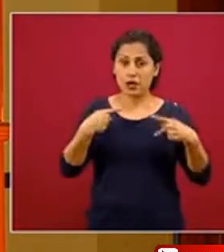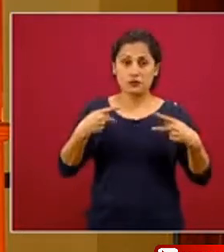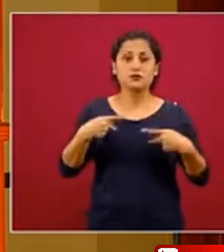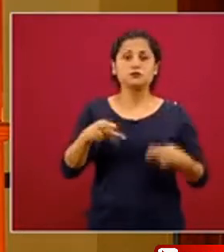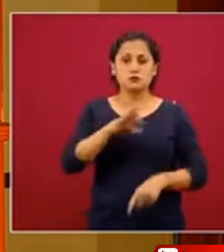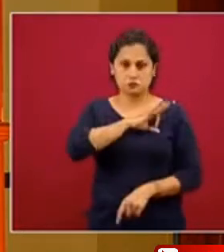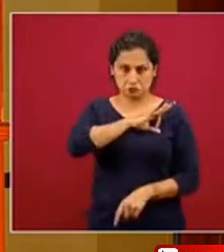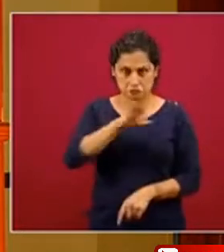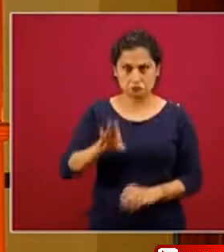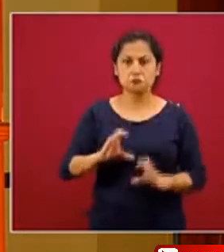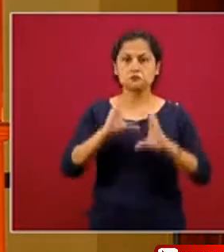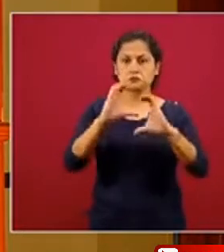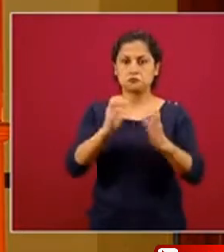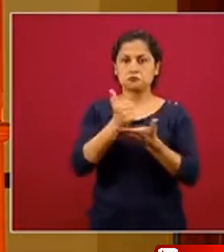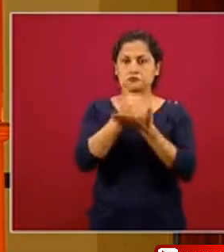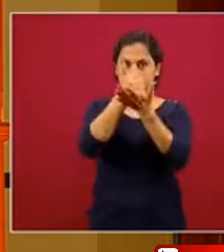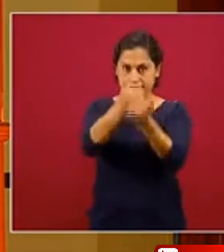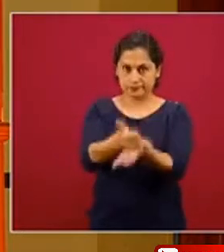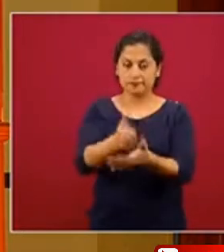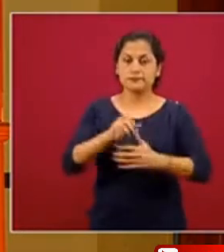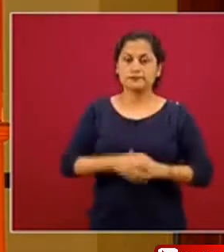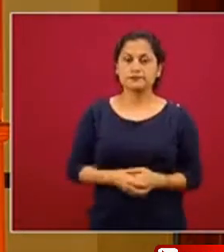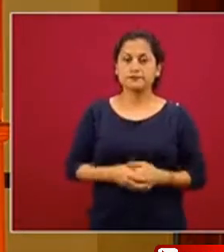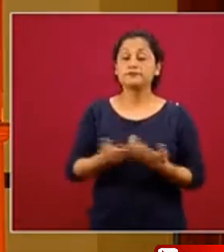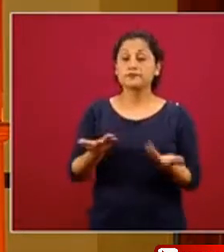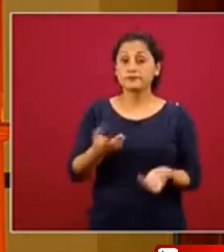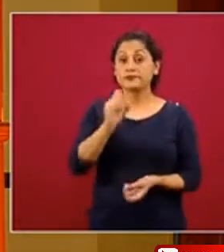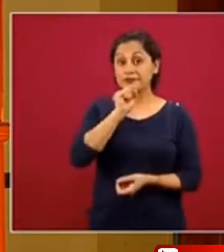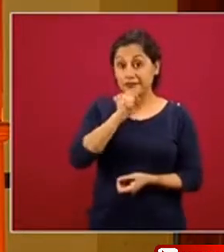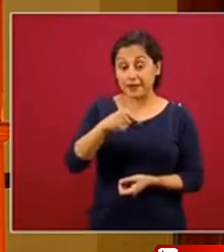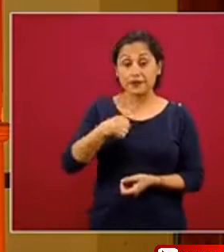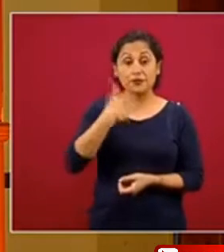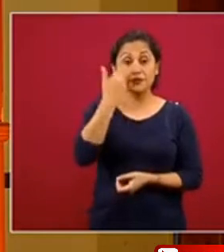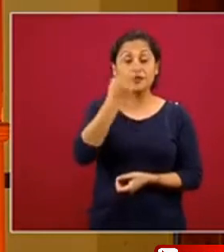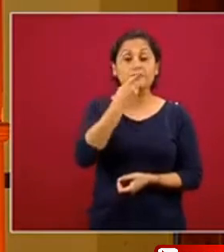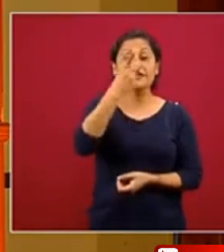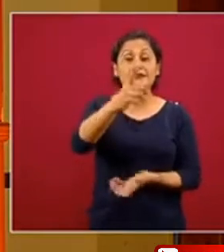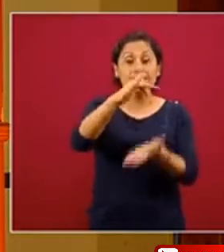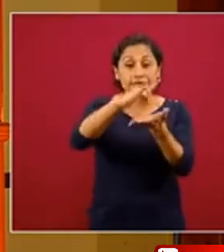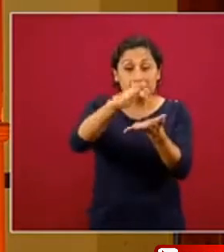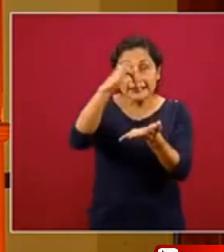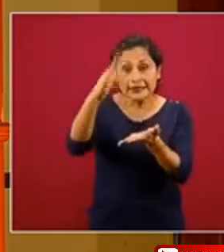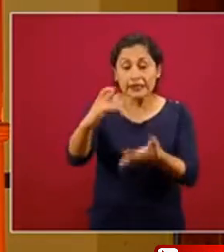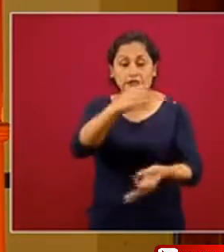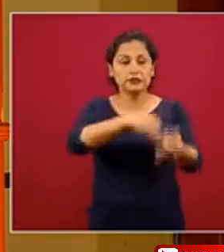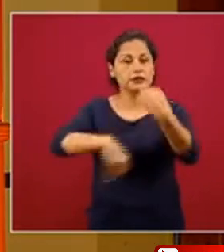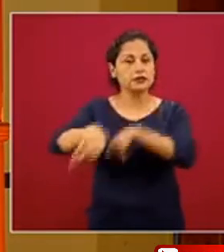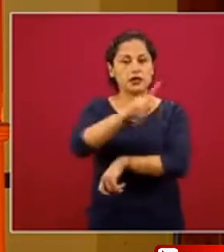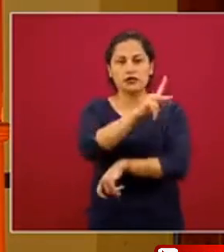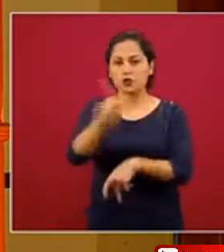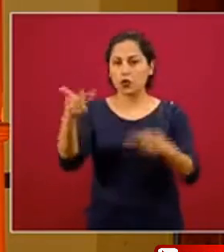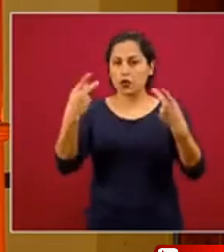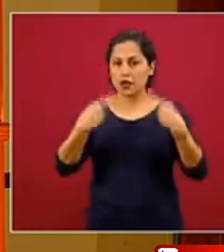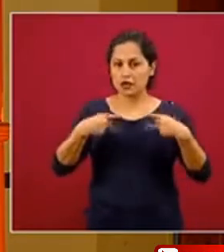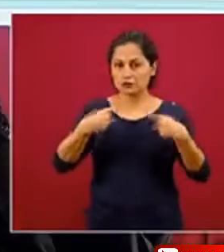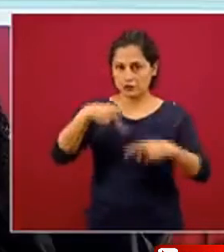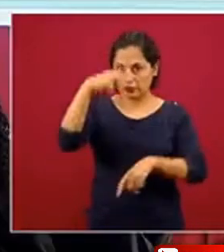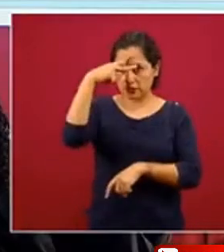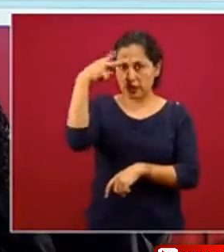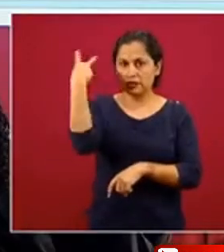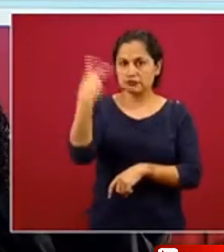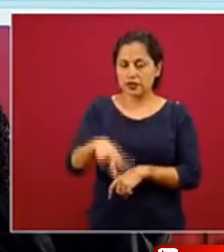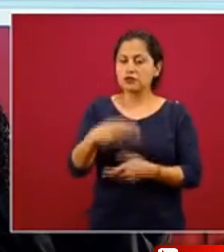participar y una vez más agradecemos a todas y todos, a todo este pueblo que ha mantenido una contribución